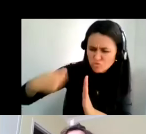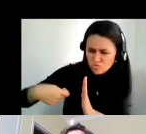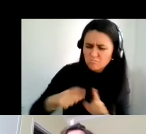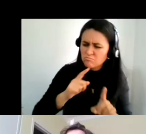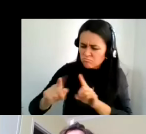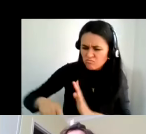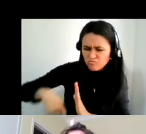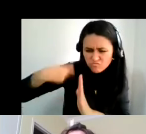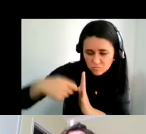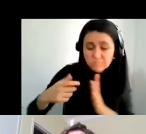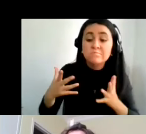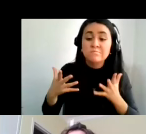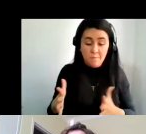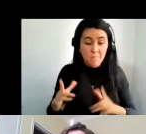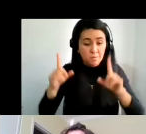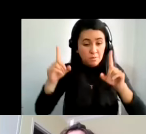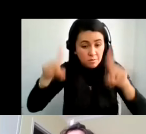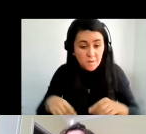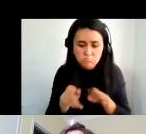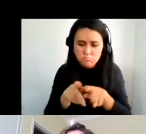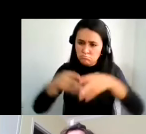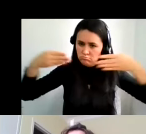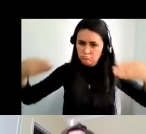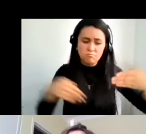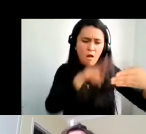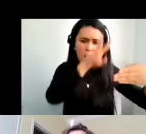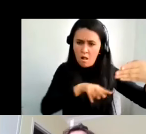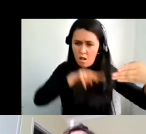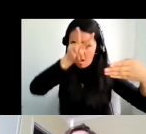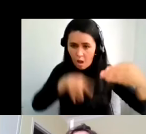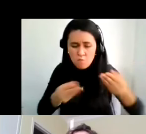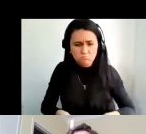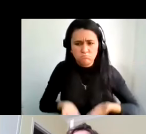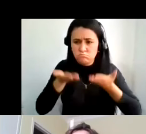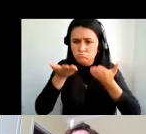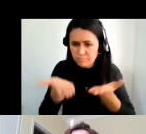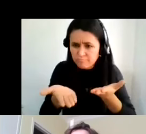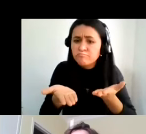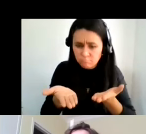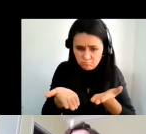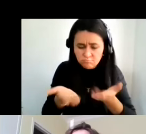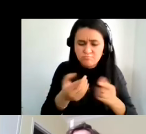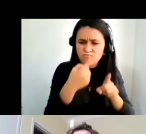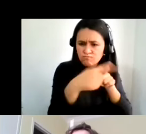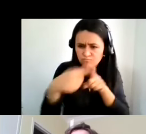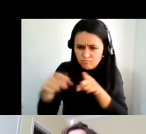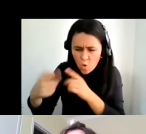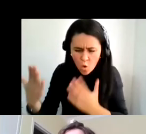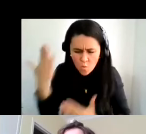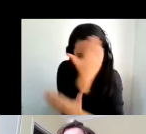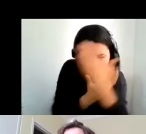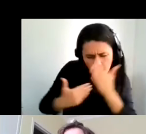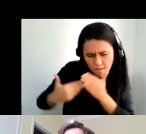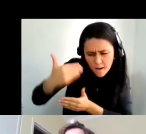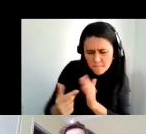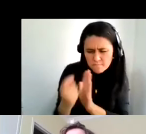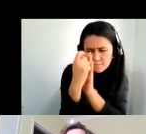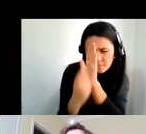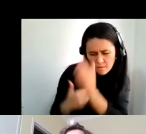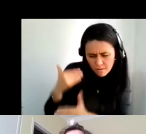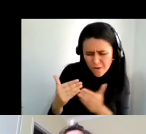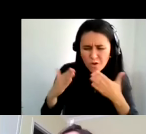hemos comisionado algunas methods to assess revistas barriers, and the y work shown revisiones de on this slide distintos is métodos really looking para at el análisis de estas two barreras al grants